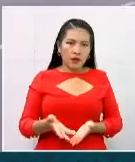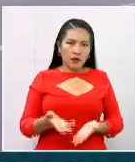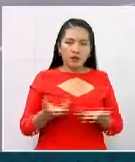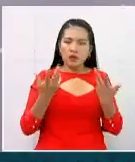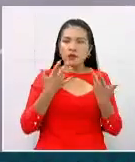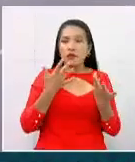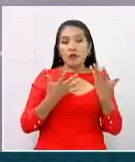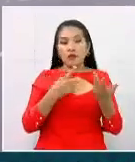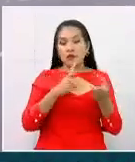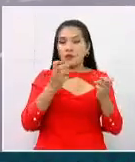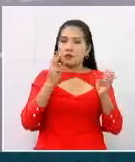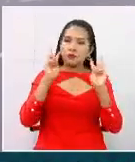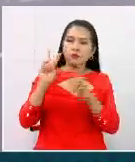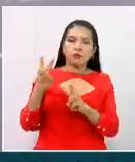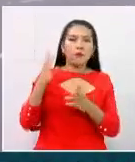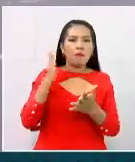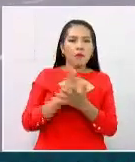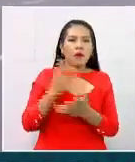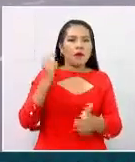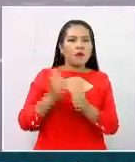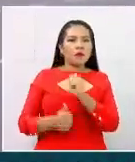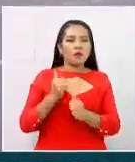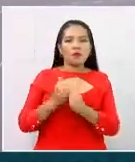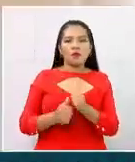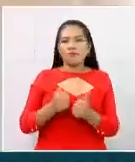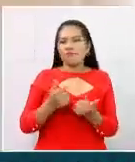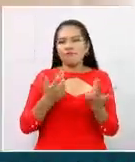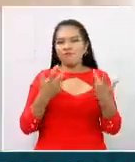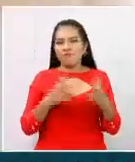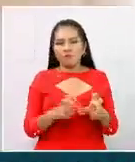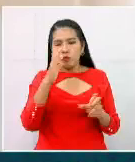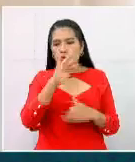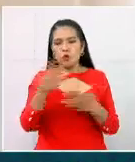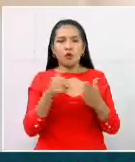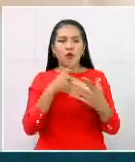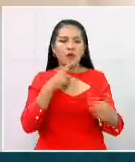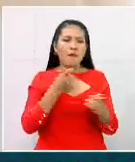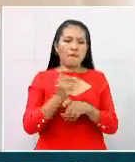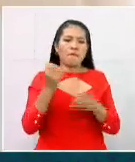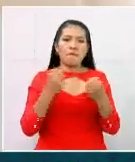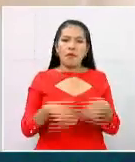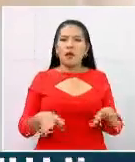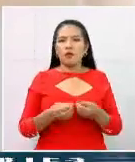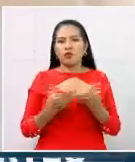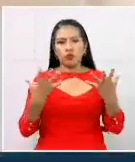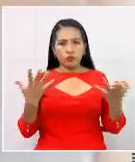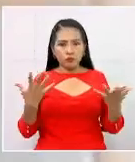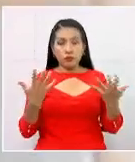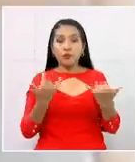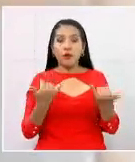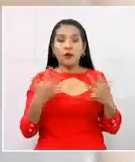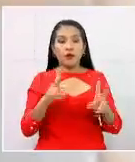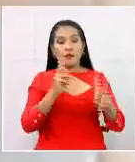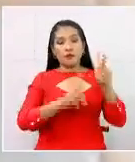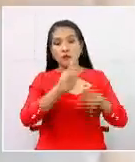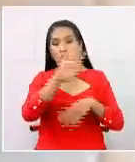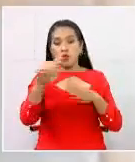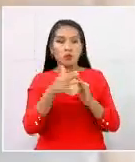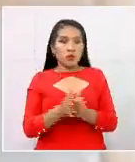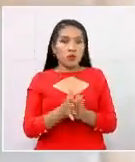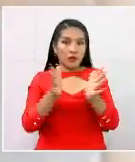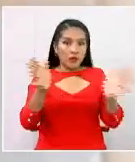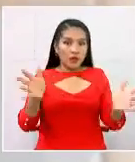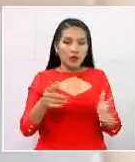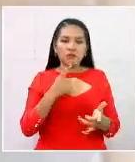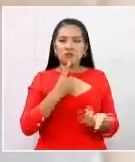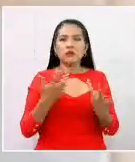resolución respecto, ¿no?, a estos temas de los paros, debido a que es un perjuicio total. Y yo pienso que la población en general no va